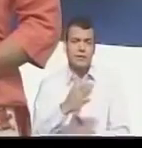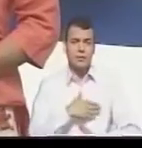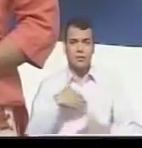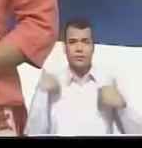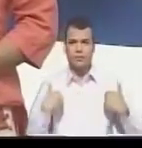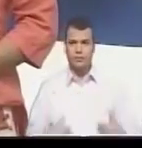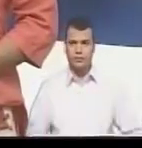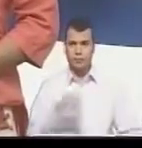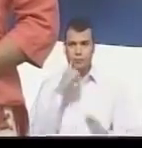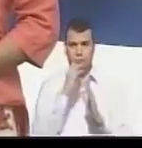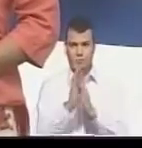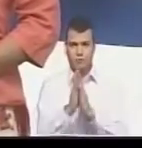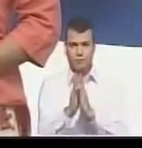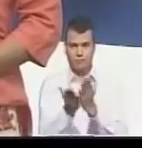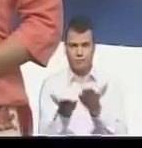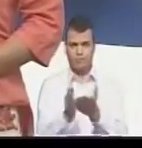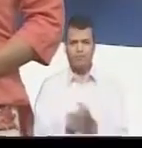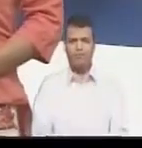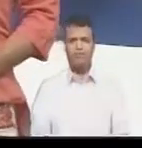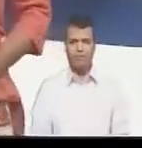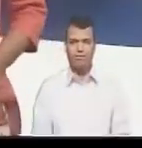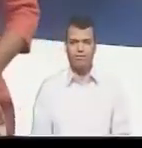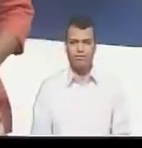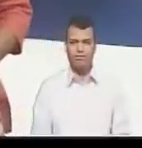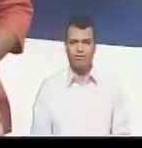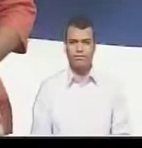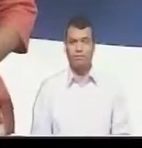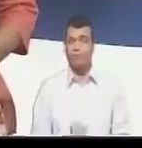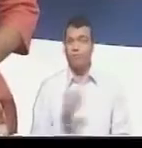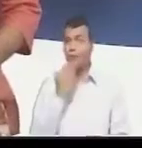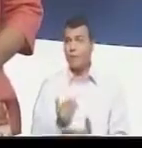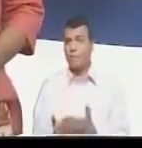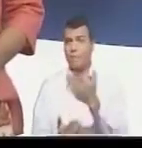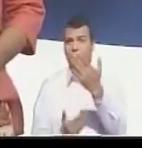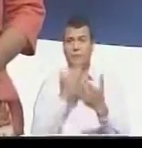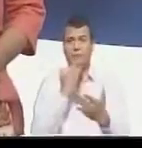Viracachapao, aquí en Amaneciendo de Telepacífico. Muy buenos días. Muy buenos días, Winston. Llegamos.